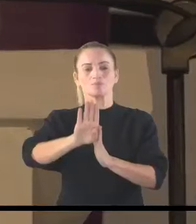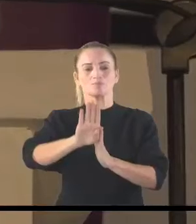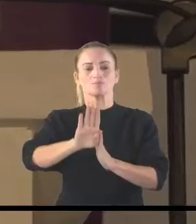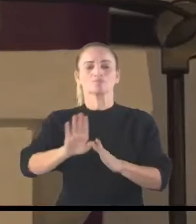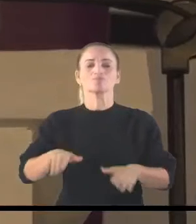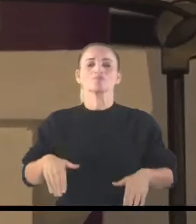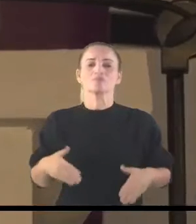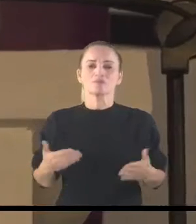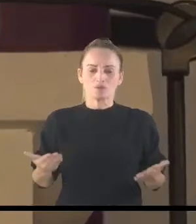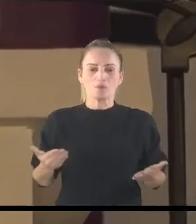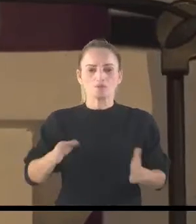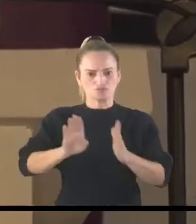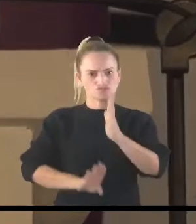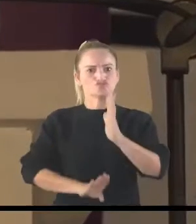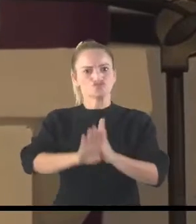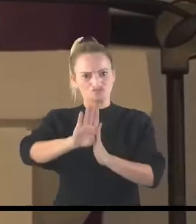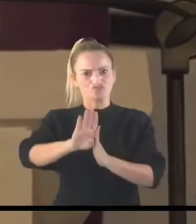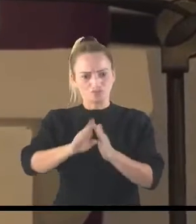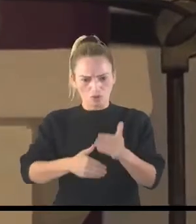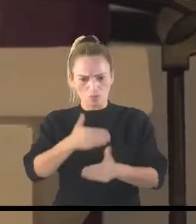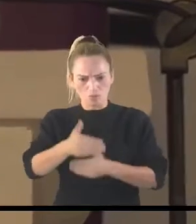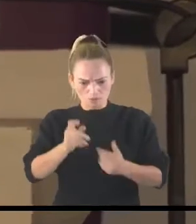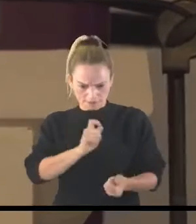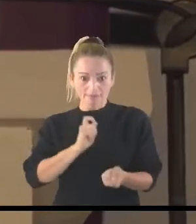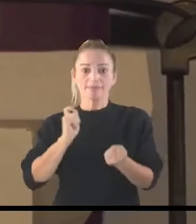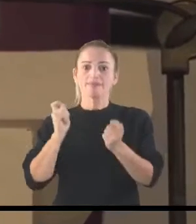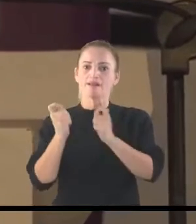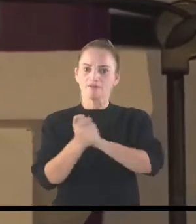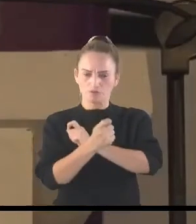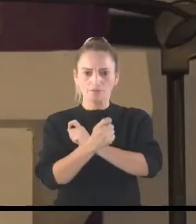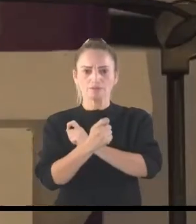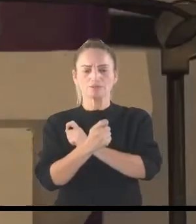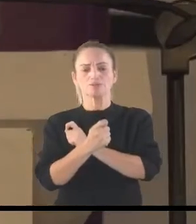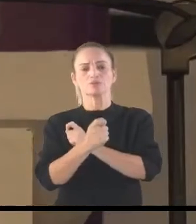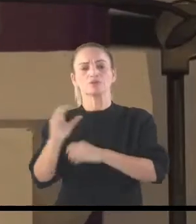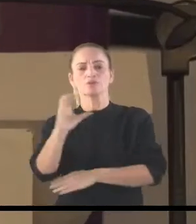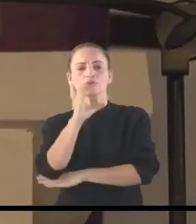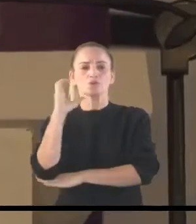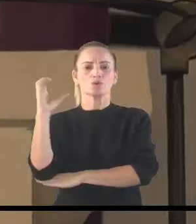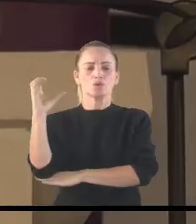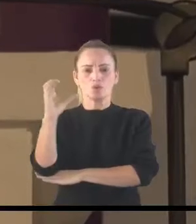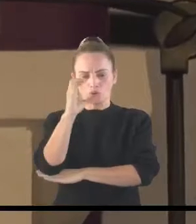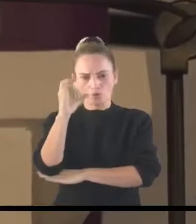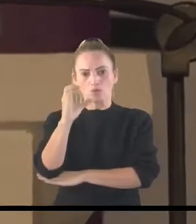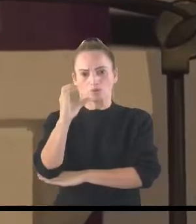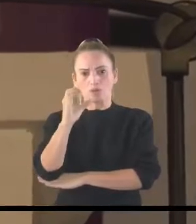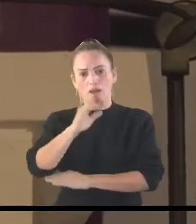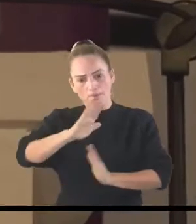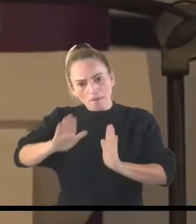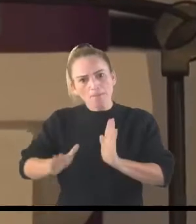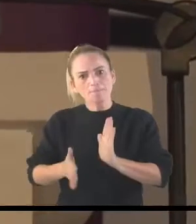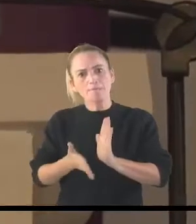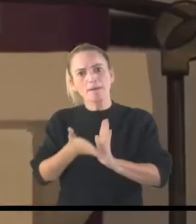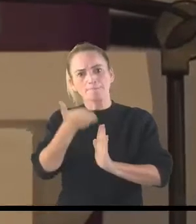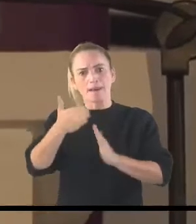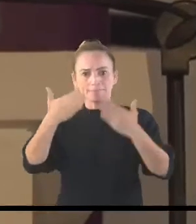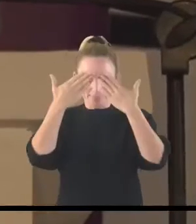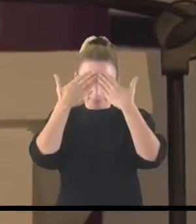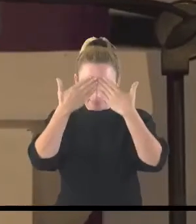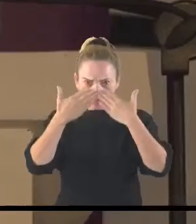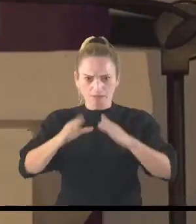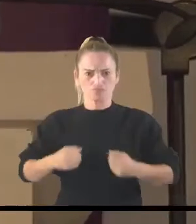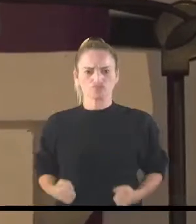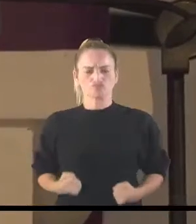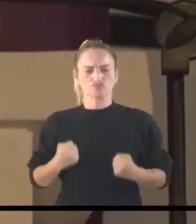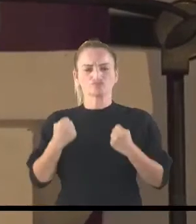como avance también en ese cambio y transformaciones y avance en la democracia